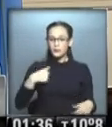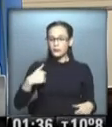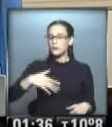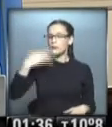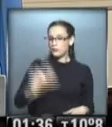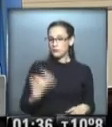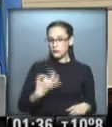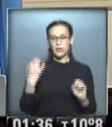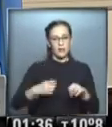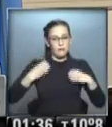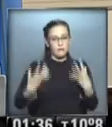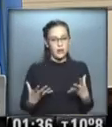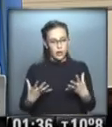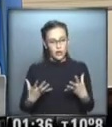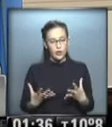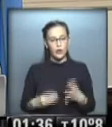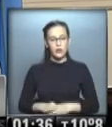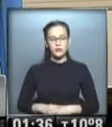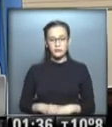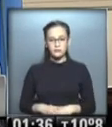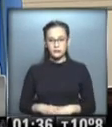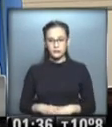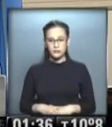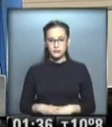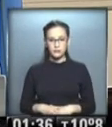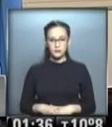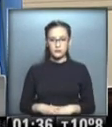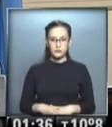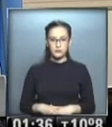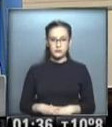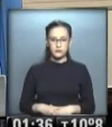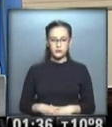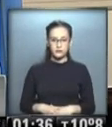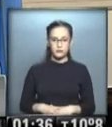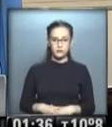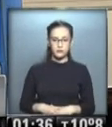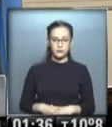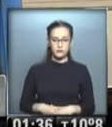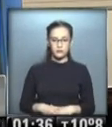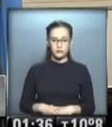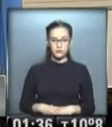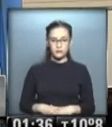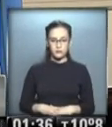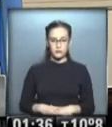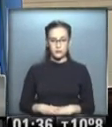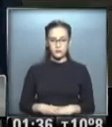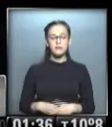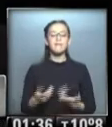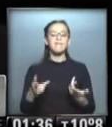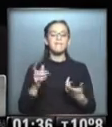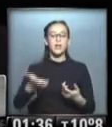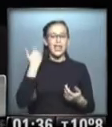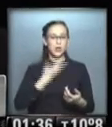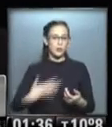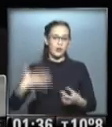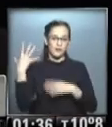modo para el interés nacional. Esto excede a la pericia o impericia, torpeza que puede haber tenido el gobierno.